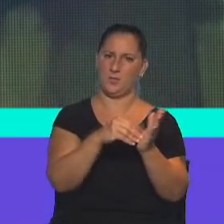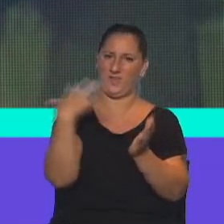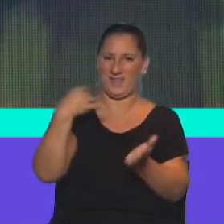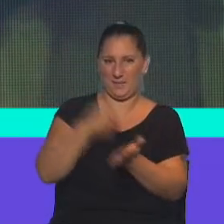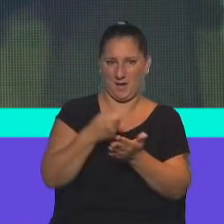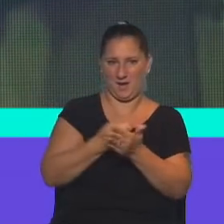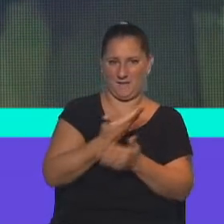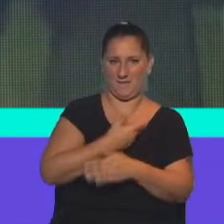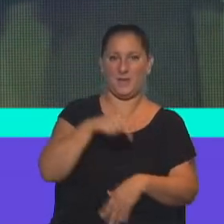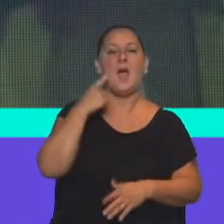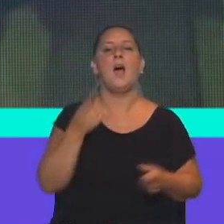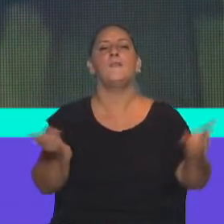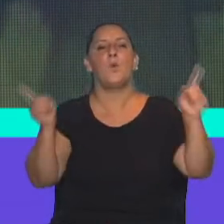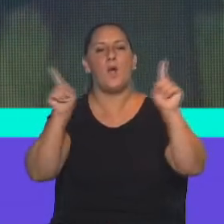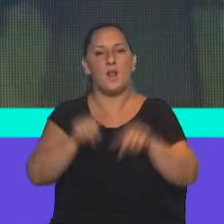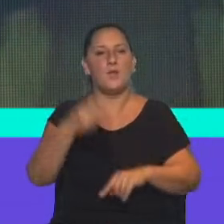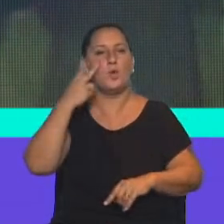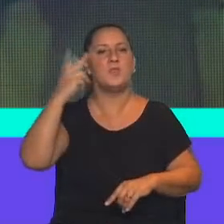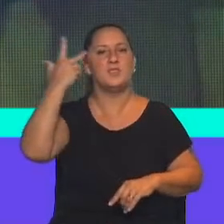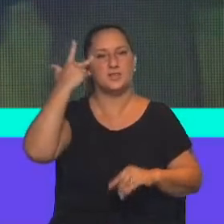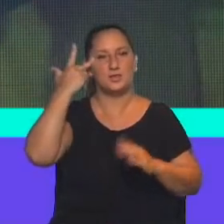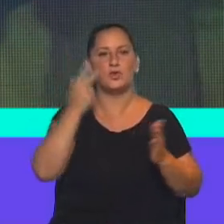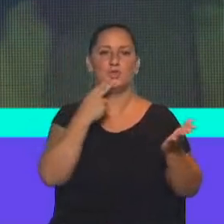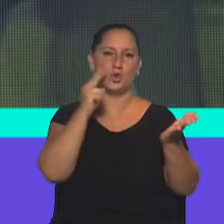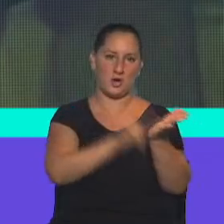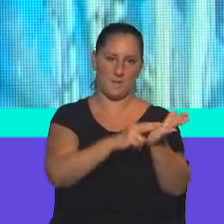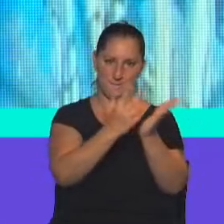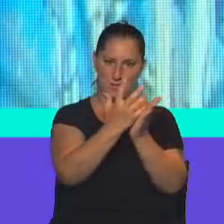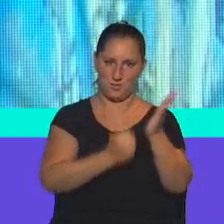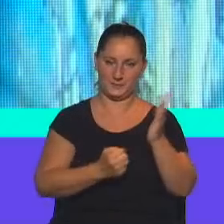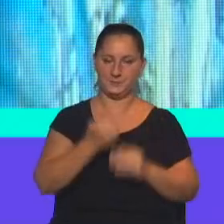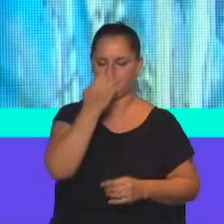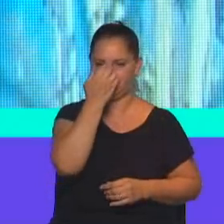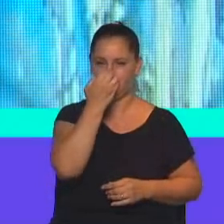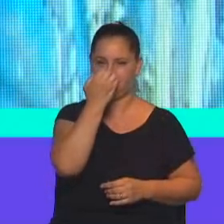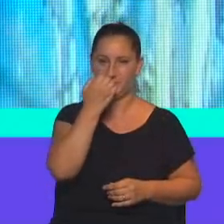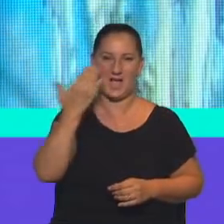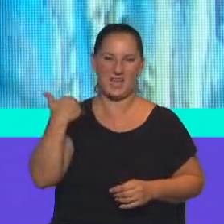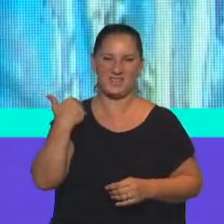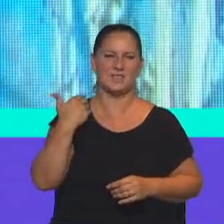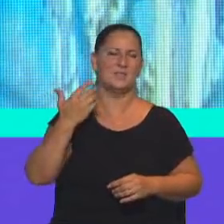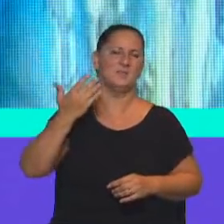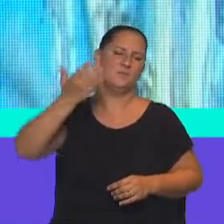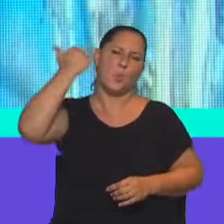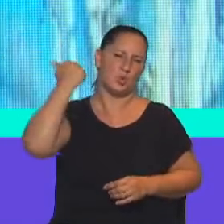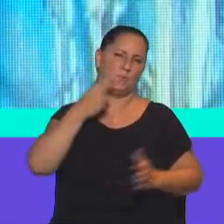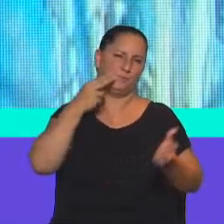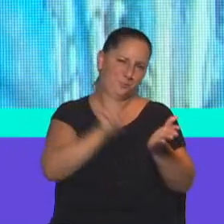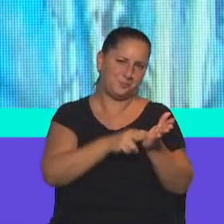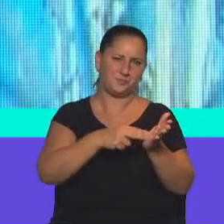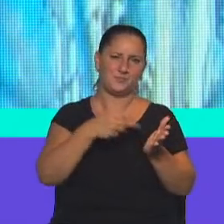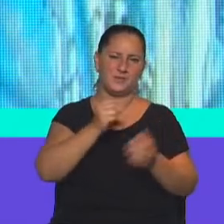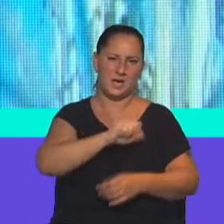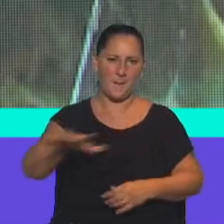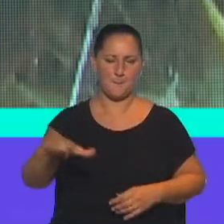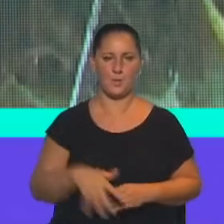volvieron las retenciones en el 2018. Es decir, ya venían desde antes las retenciones, desde muchísimos años